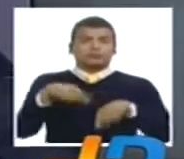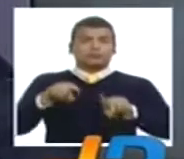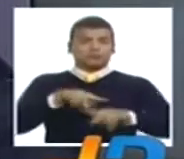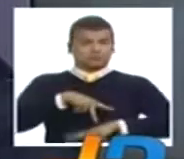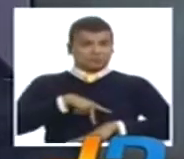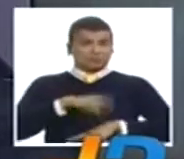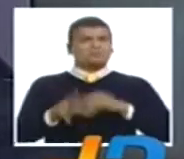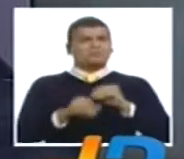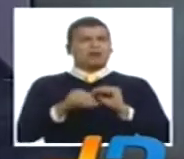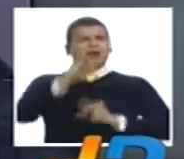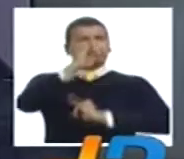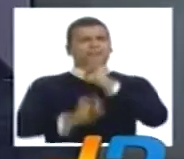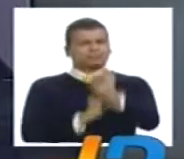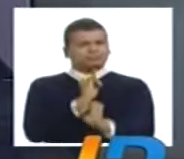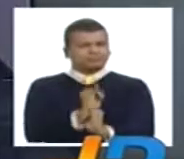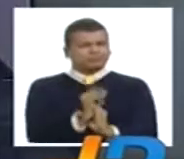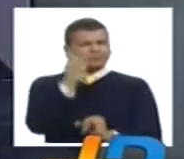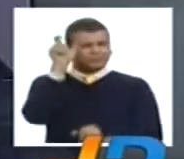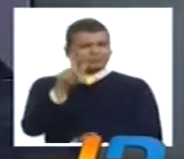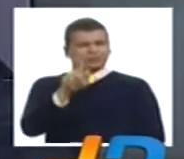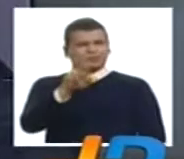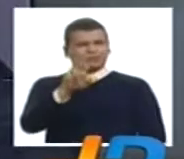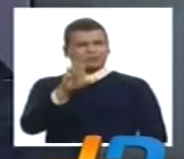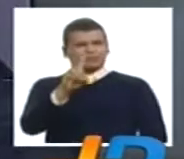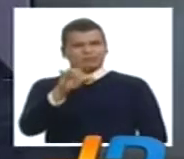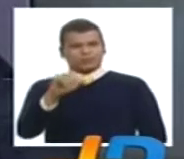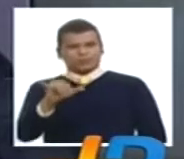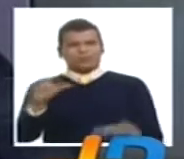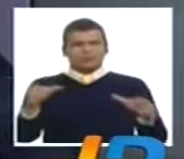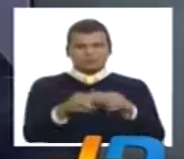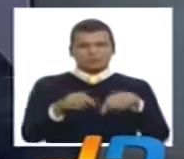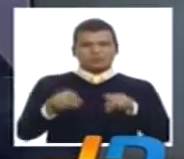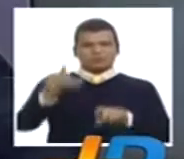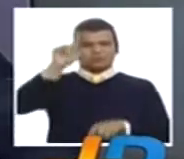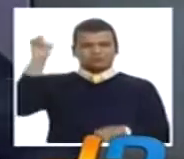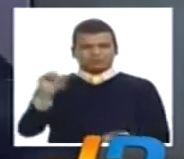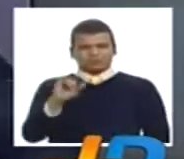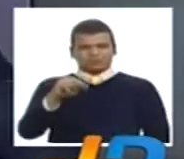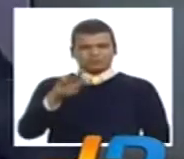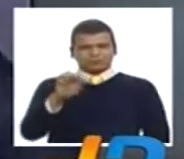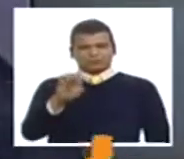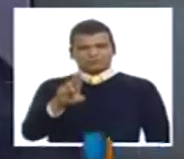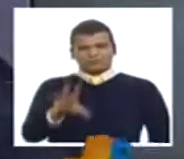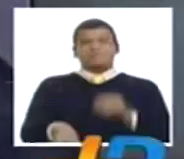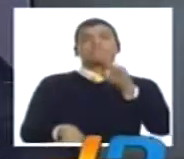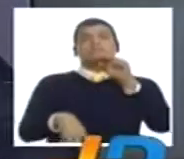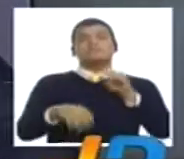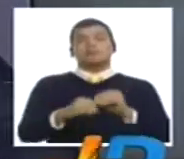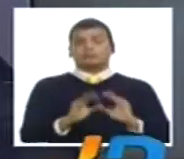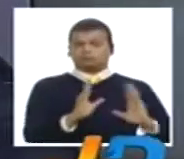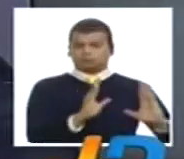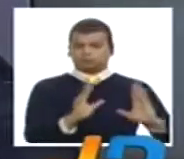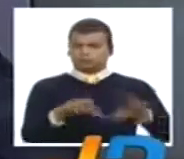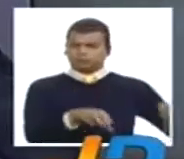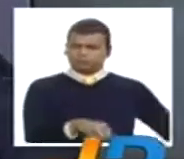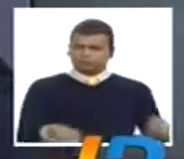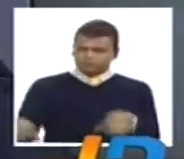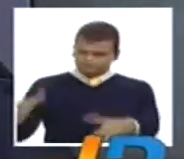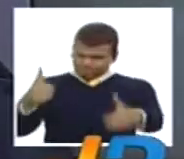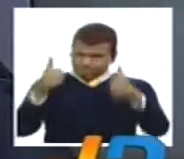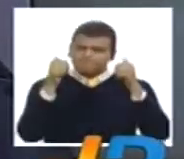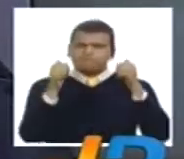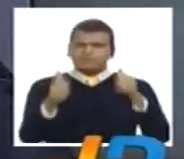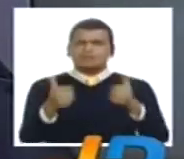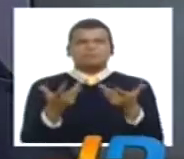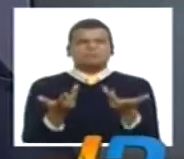azucarero. A nivel internacional, Freddy Guarín marcó gol con el Inter y también repasaremos lo que fue el muy buen comportamiento de